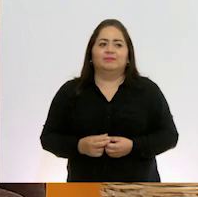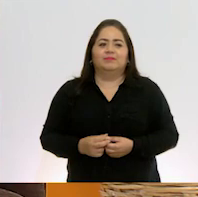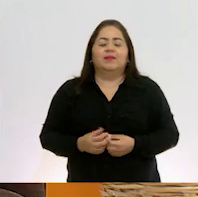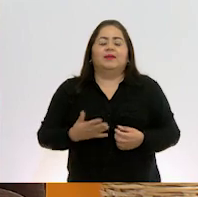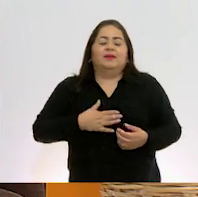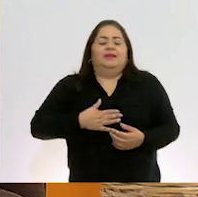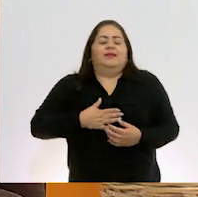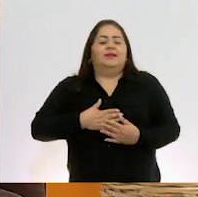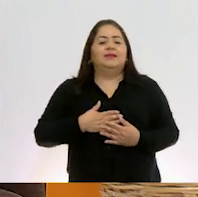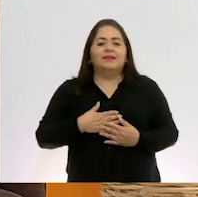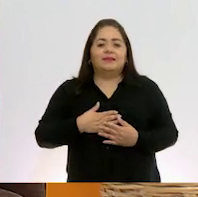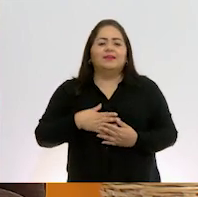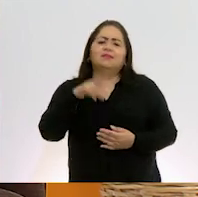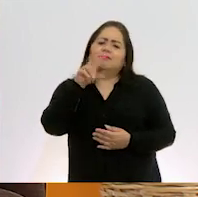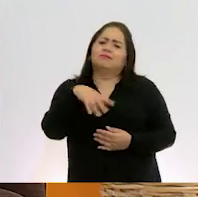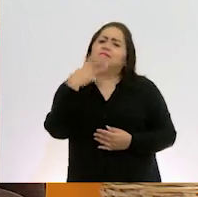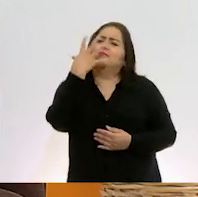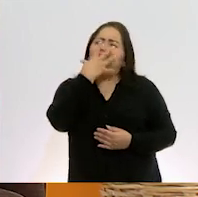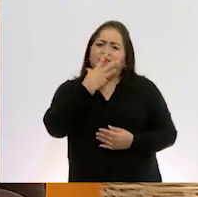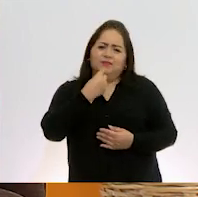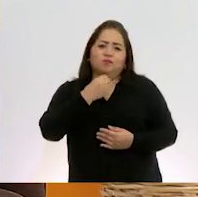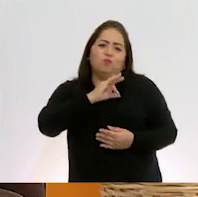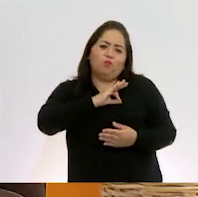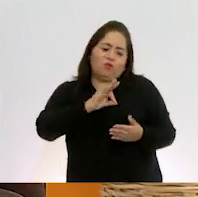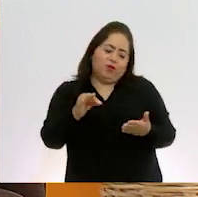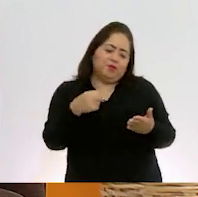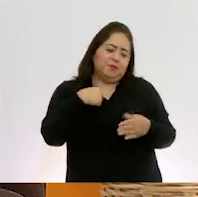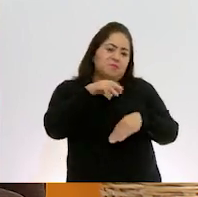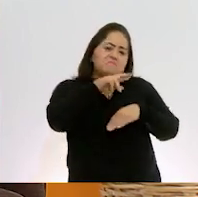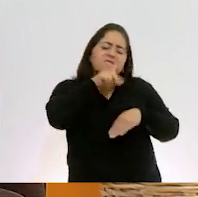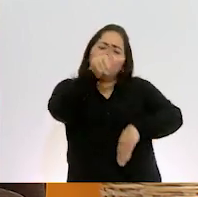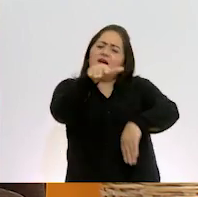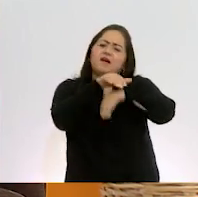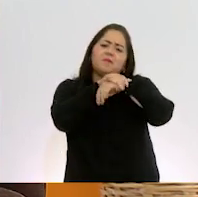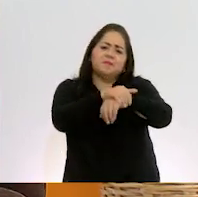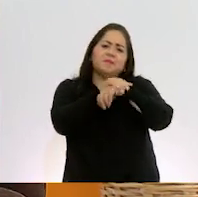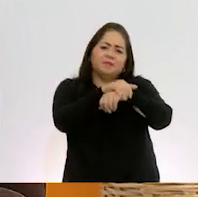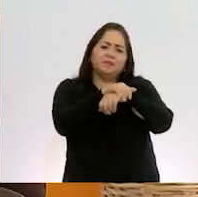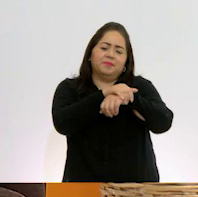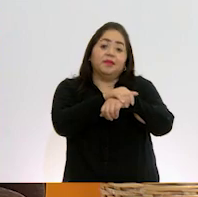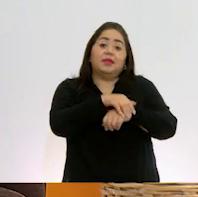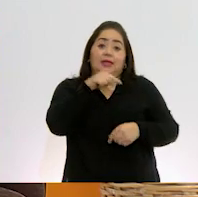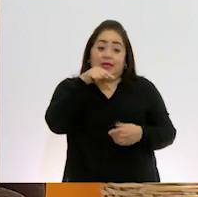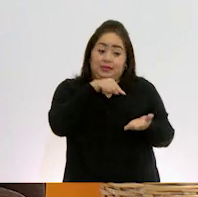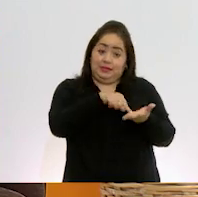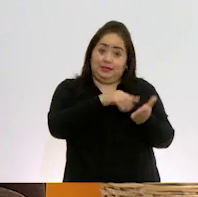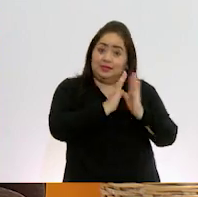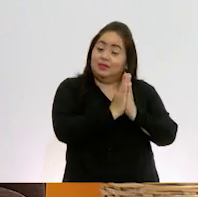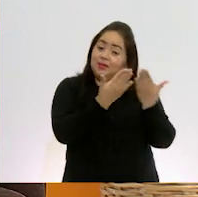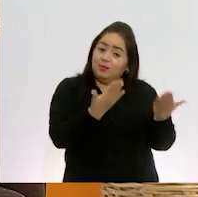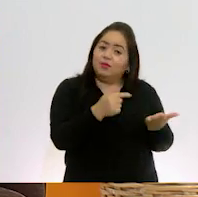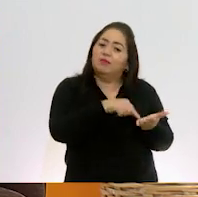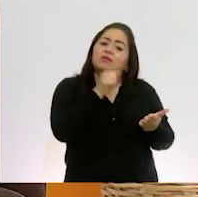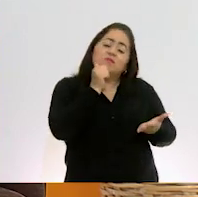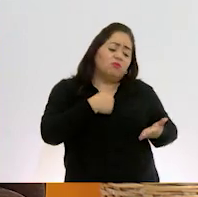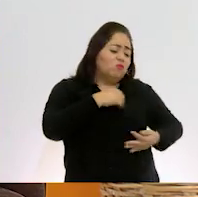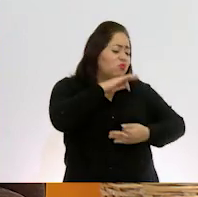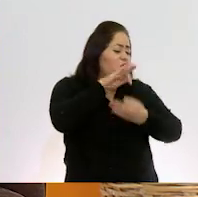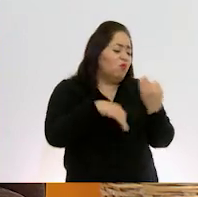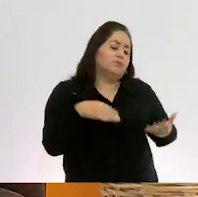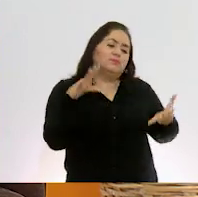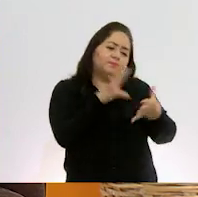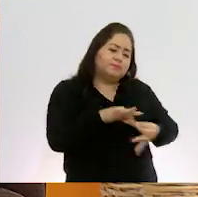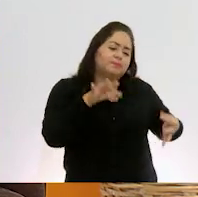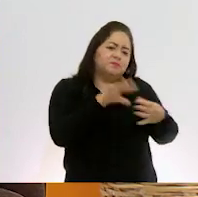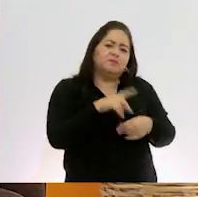Ah, qué bonito fue poder decirle esto a mi mejor amiga, Emil. Ella es mi diario y a ella le cuento todo